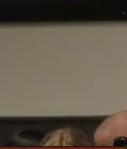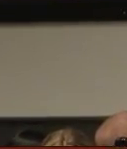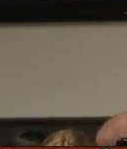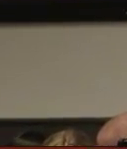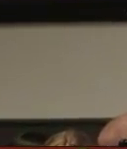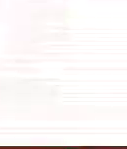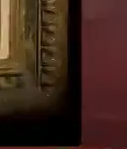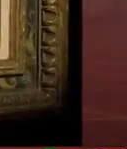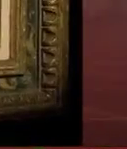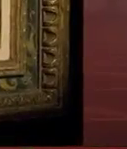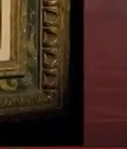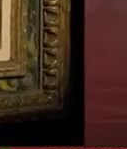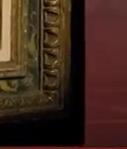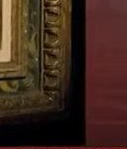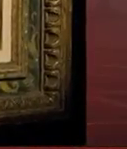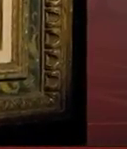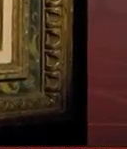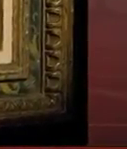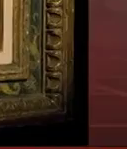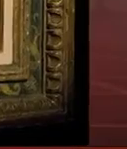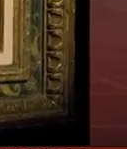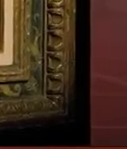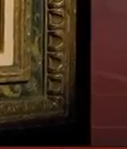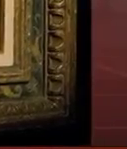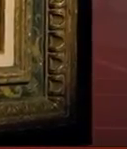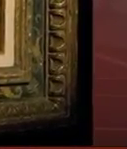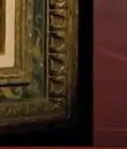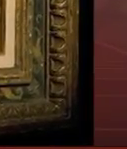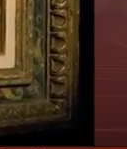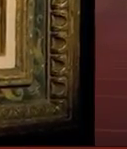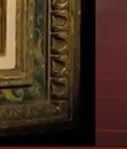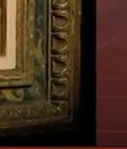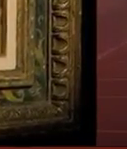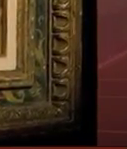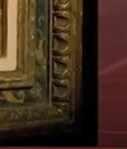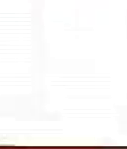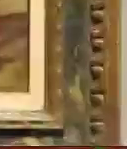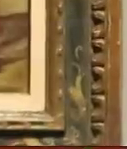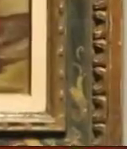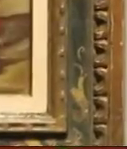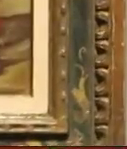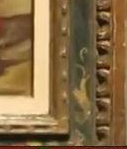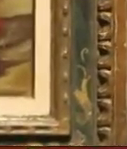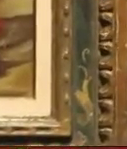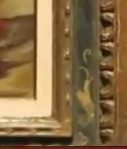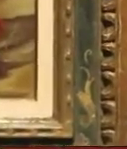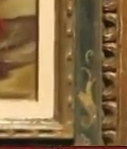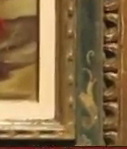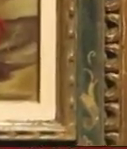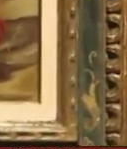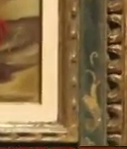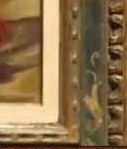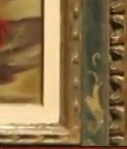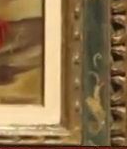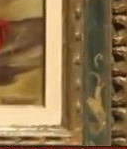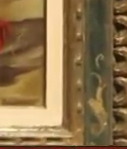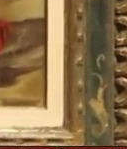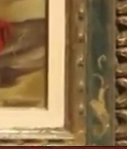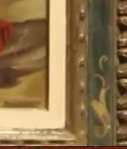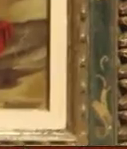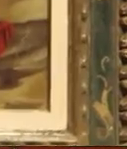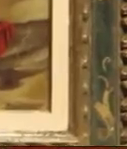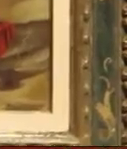Casa Christie's vendió el cuadro Dos desnudos en el bosque, la tierra misma de este artista de Kahlo, por más de